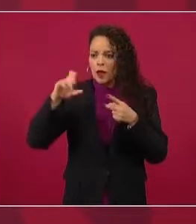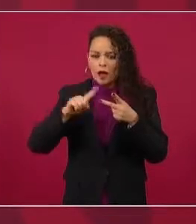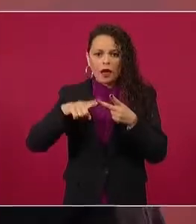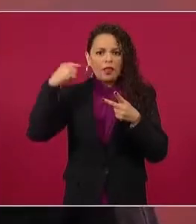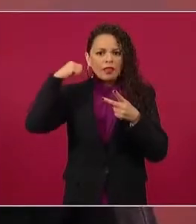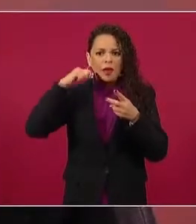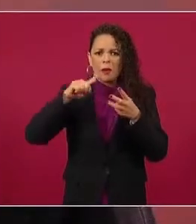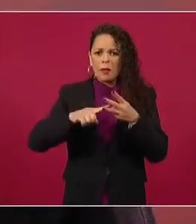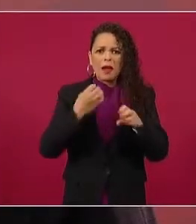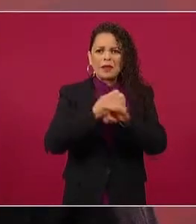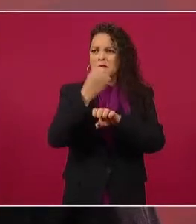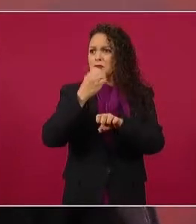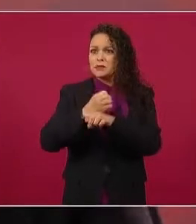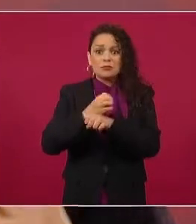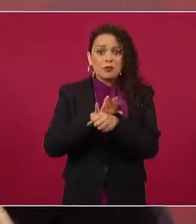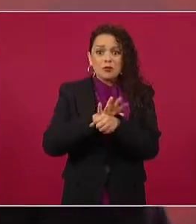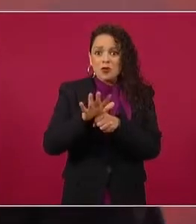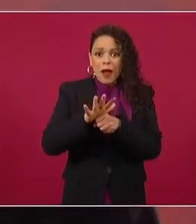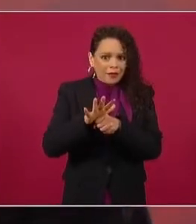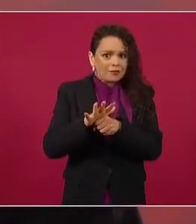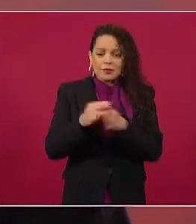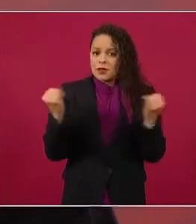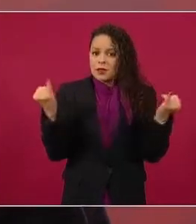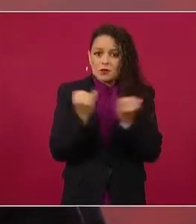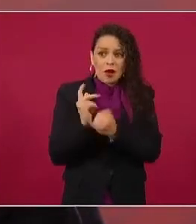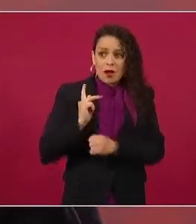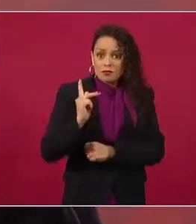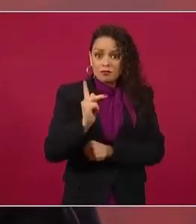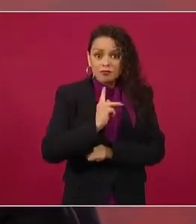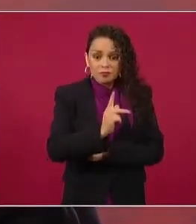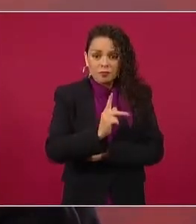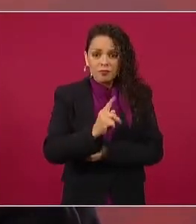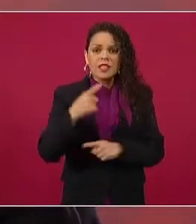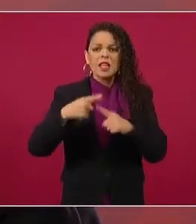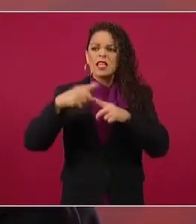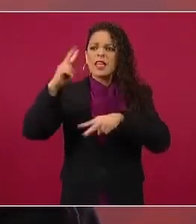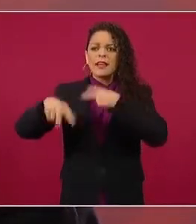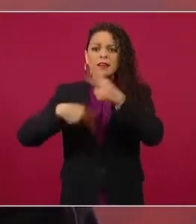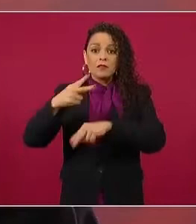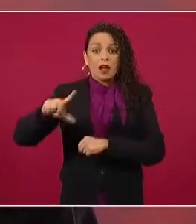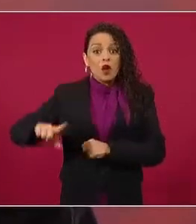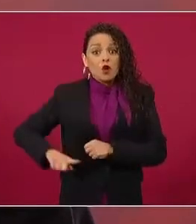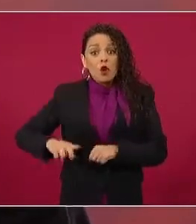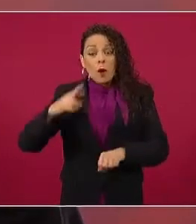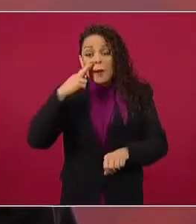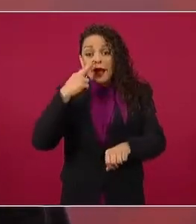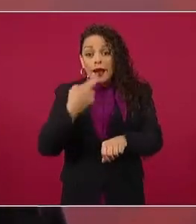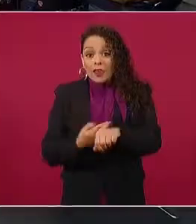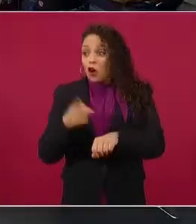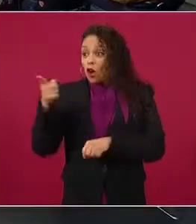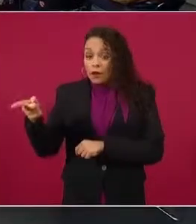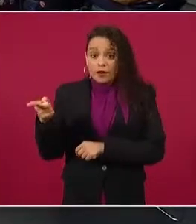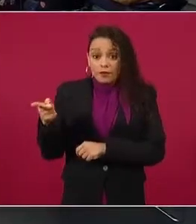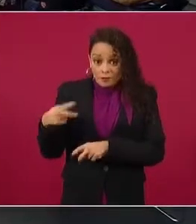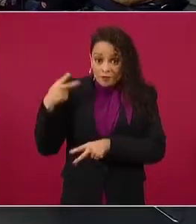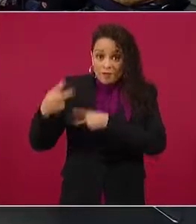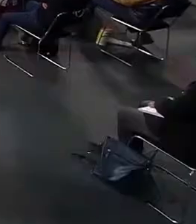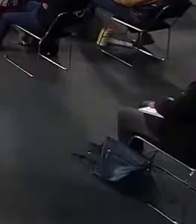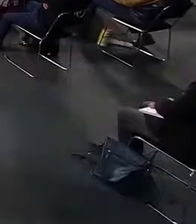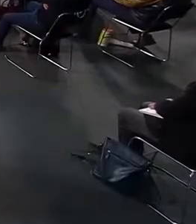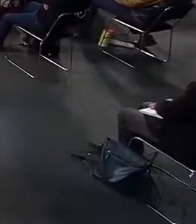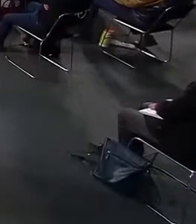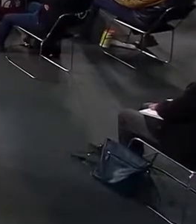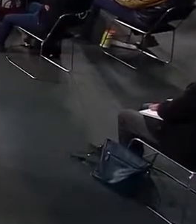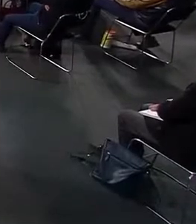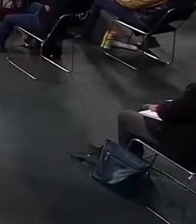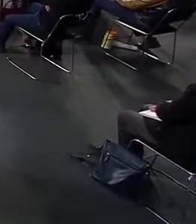cualquier estado. Y asisten los gobernadores y asiste el jefe de